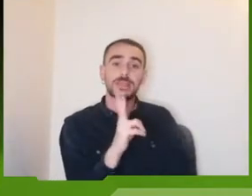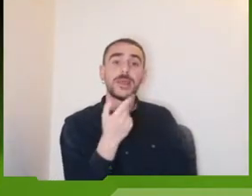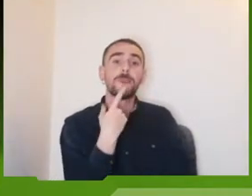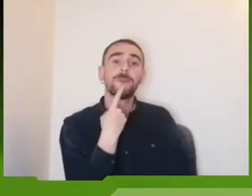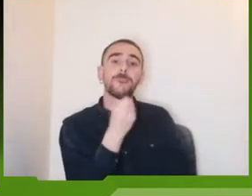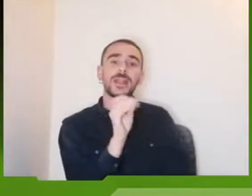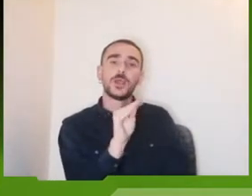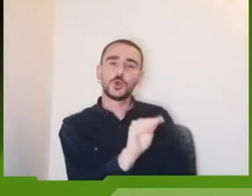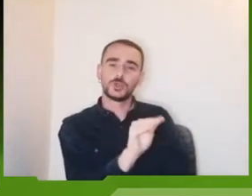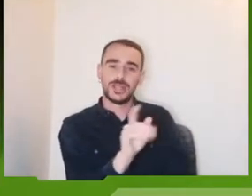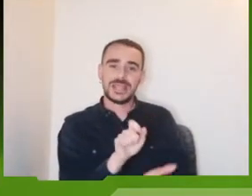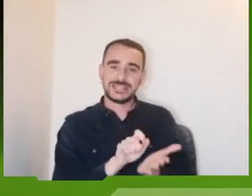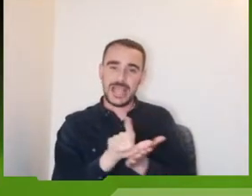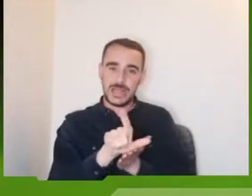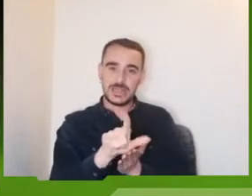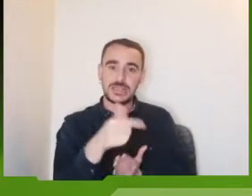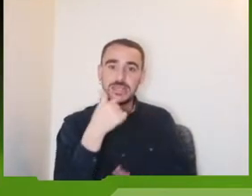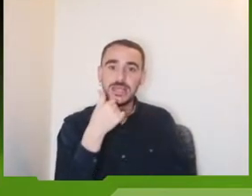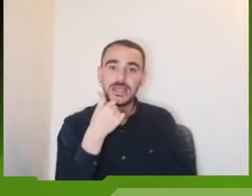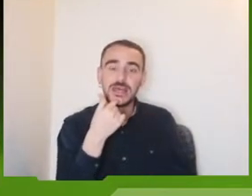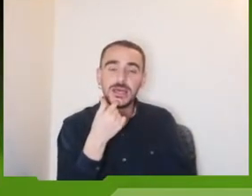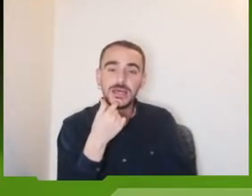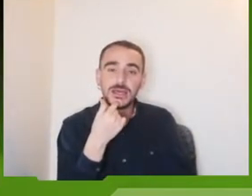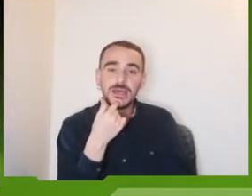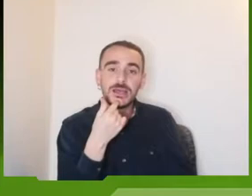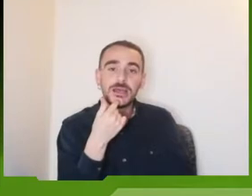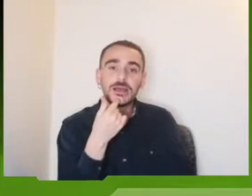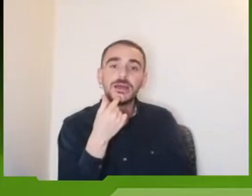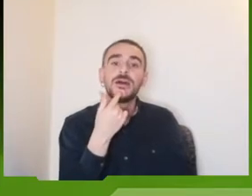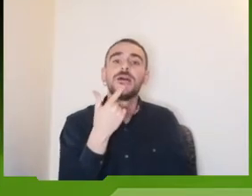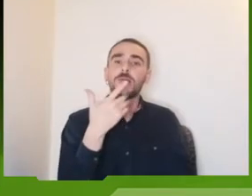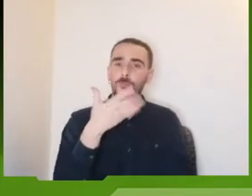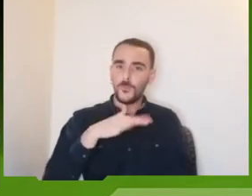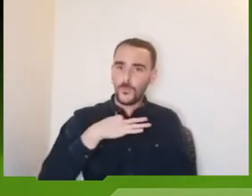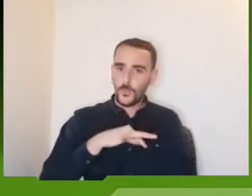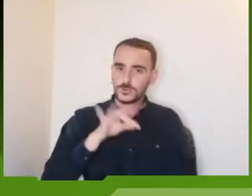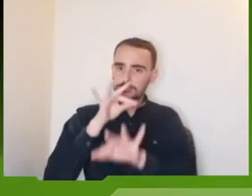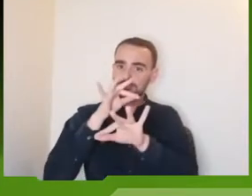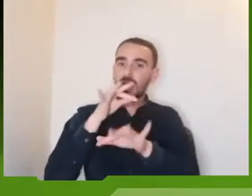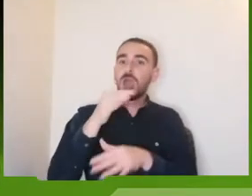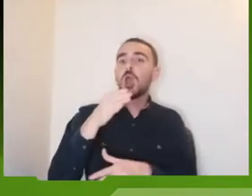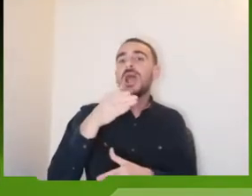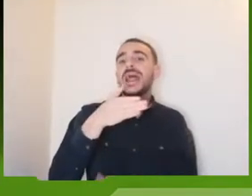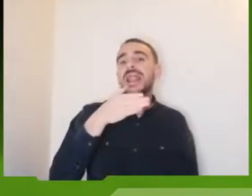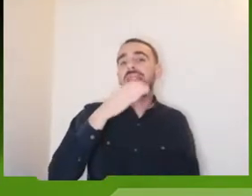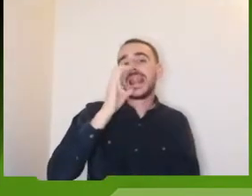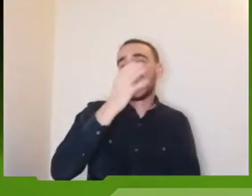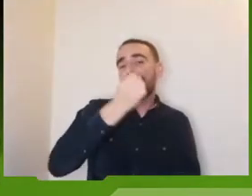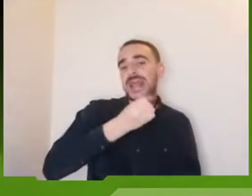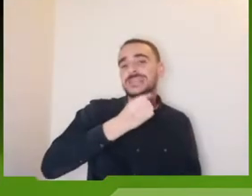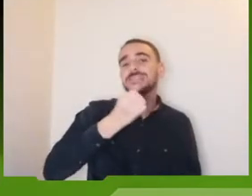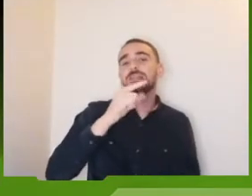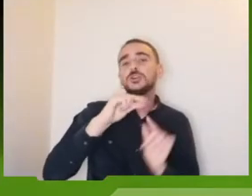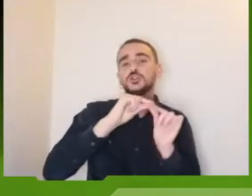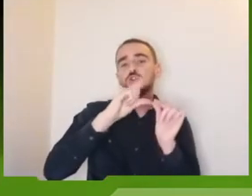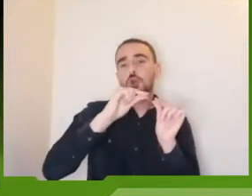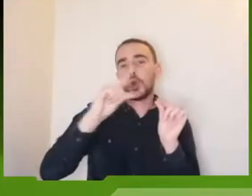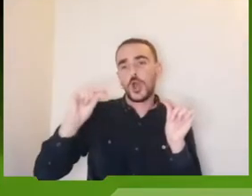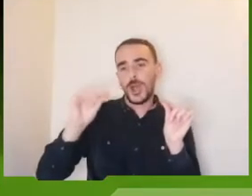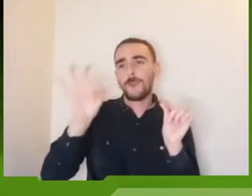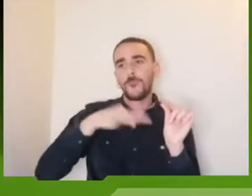nos pregunta Efectuaten si valdría leche de avena en vez de leche de soja. ¿O es más Sí. dulce la de avena? ¿Tiene más